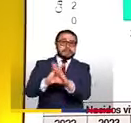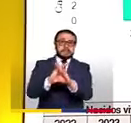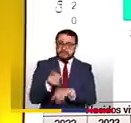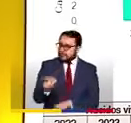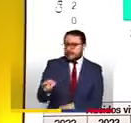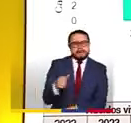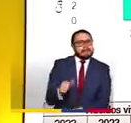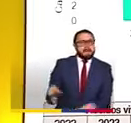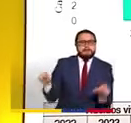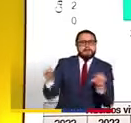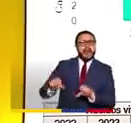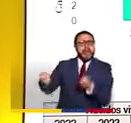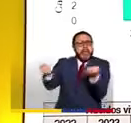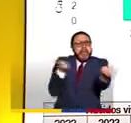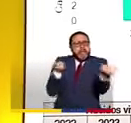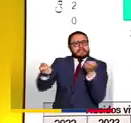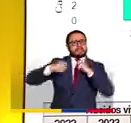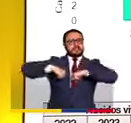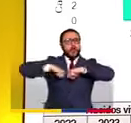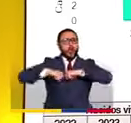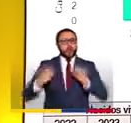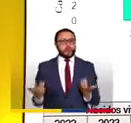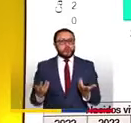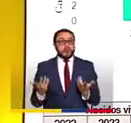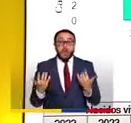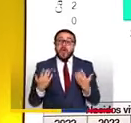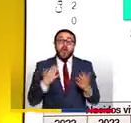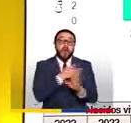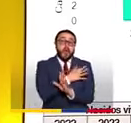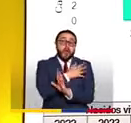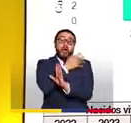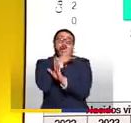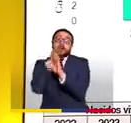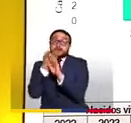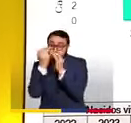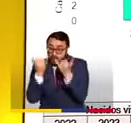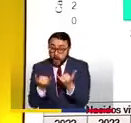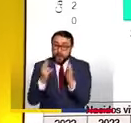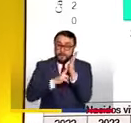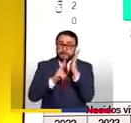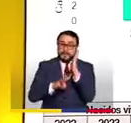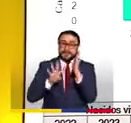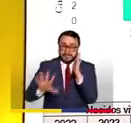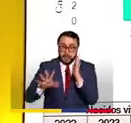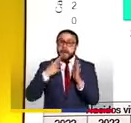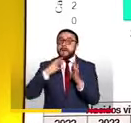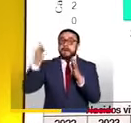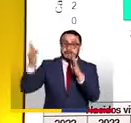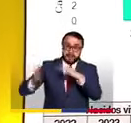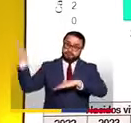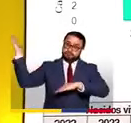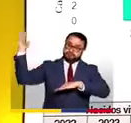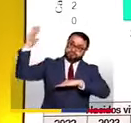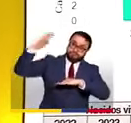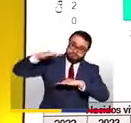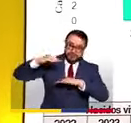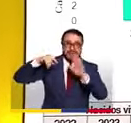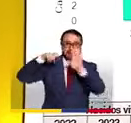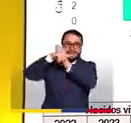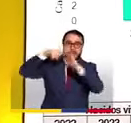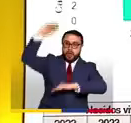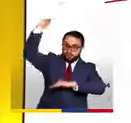embarazada. Y solo recién ahora, en el 2025, logramos un verdadero desplome del